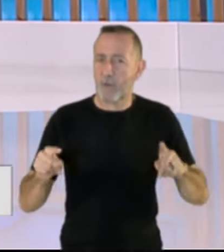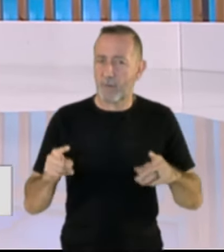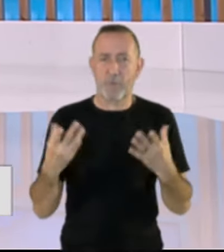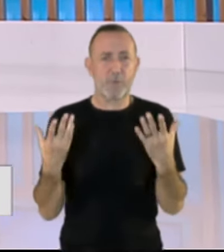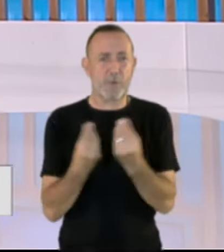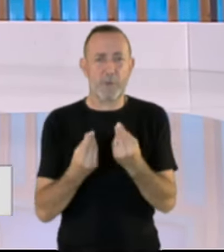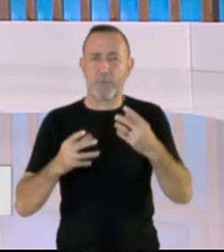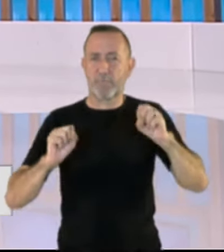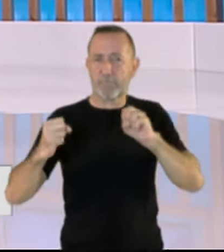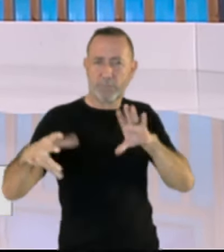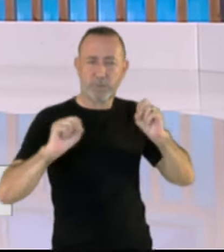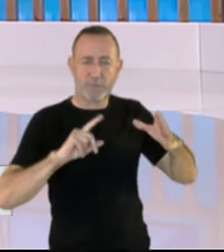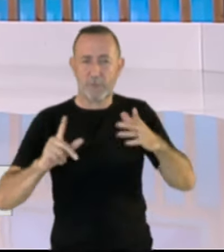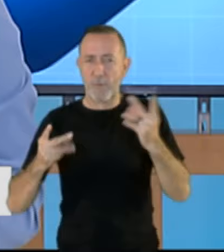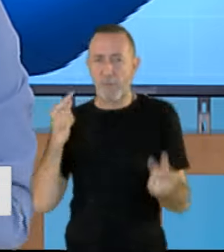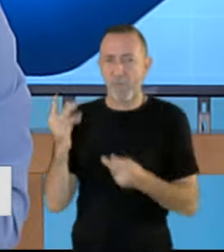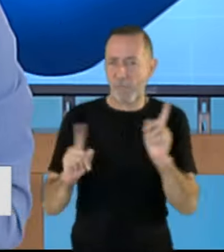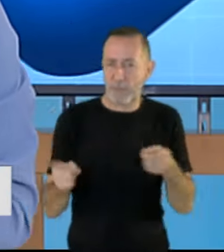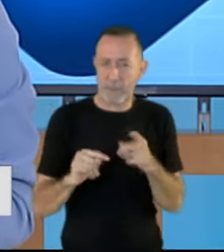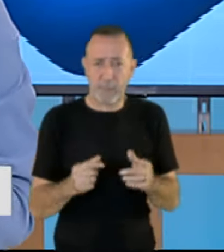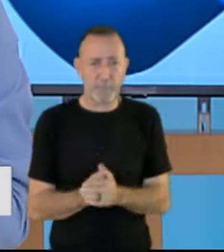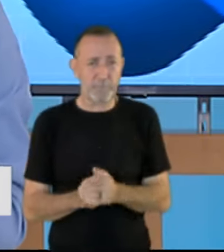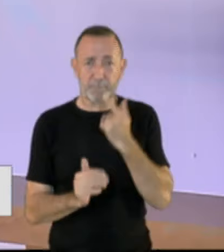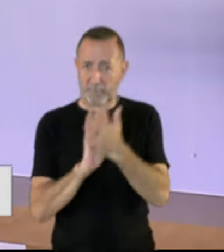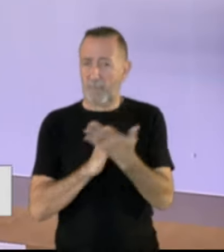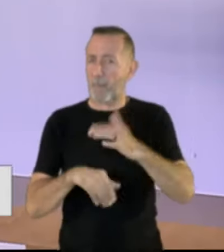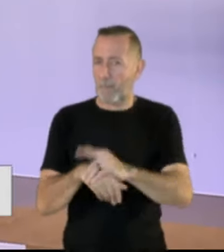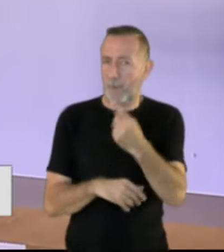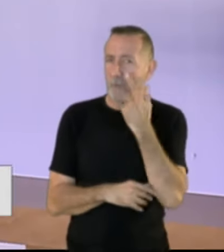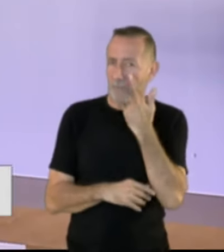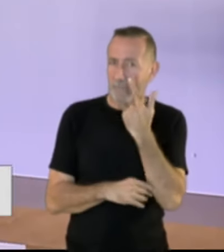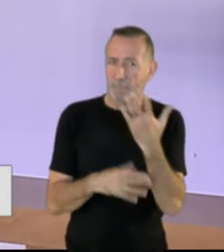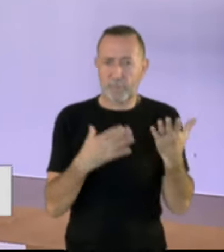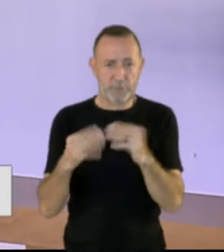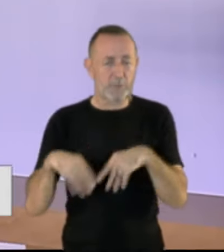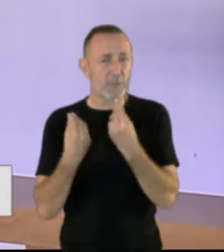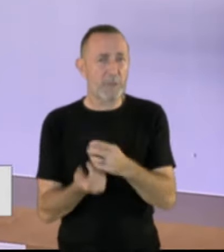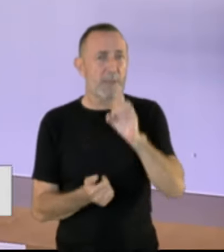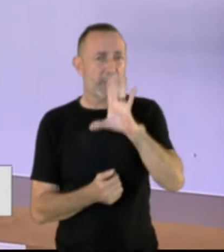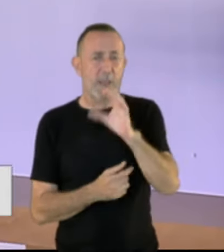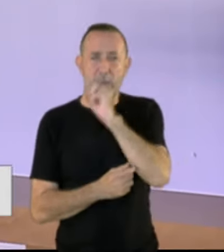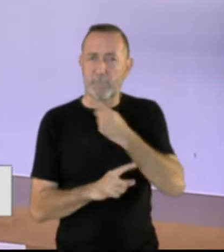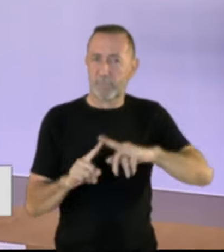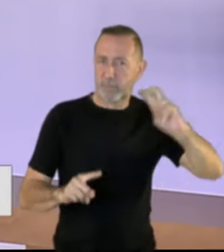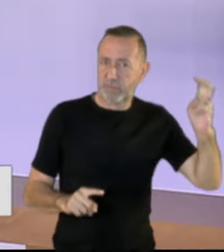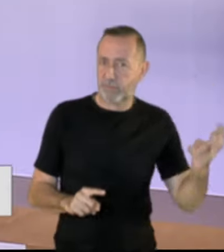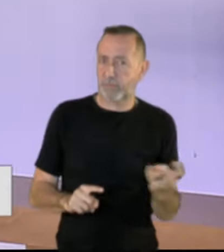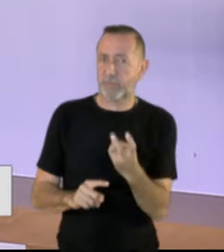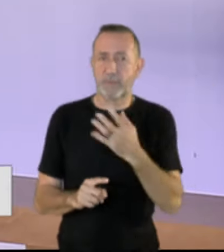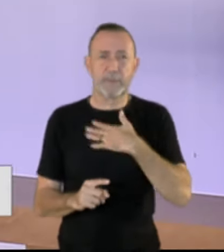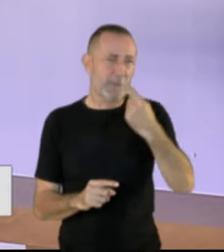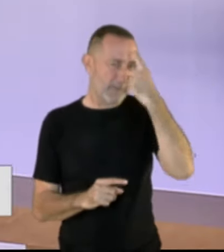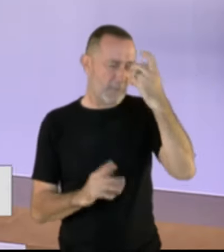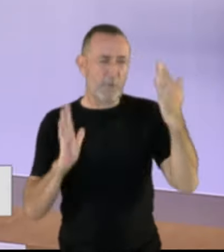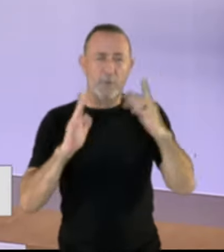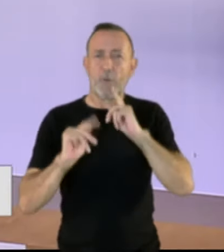colegas colegas que conoces bien serán 15 artistas que se suben la idea es recordar Lorna pues Cómo comenzó el reggaetón estarás